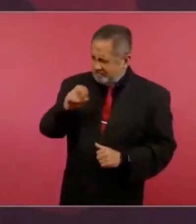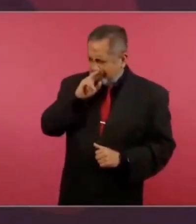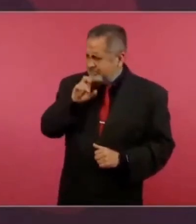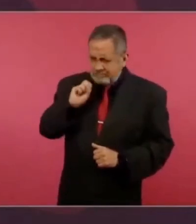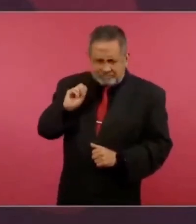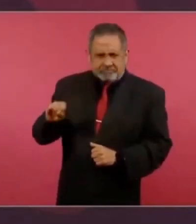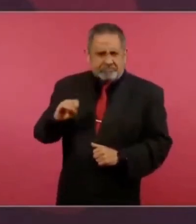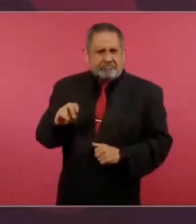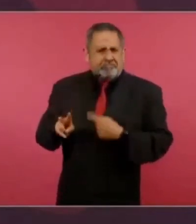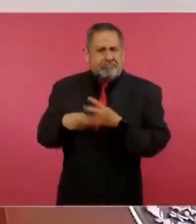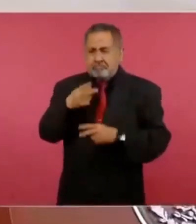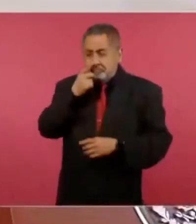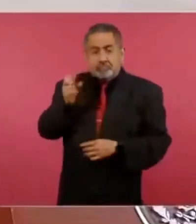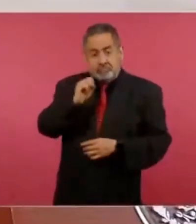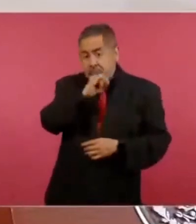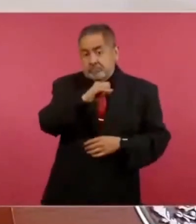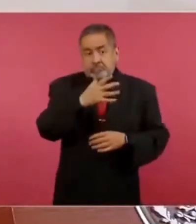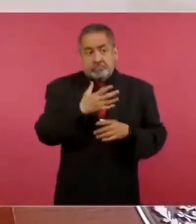le dijo el